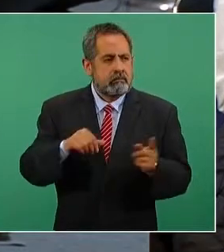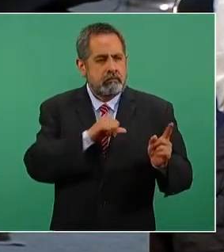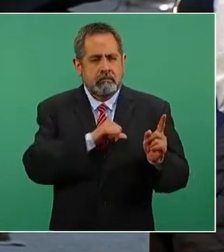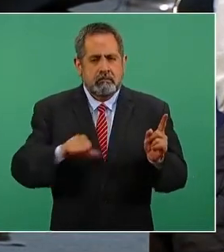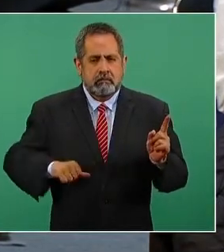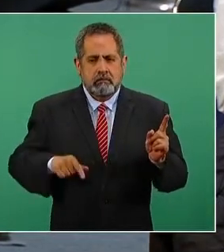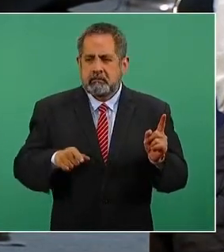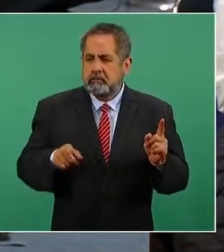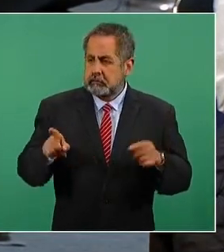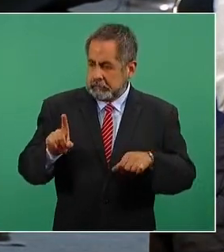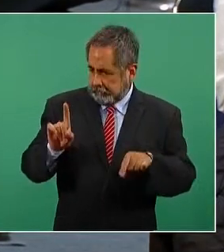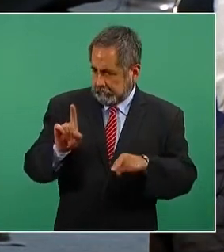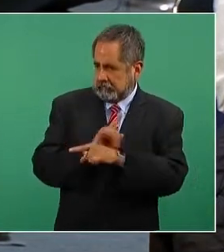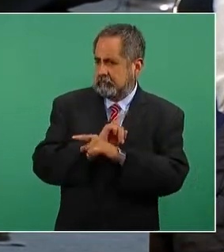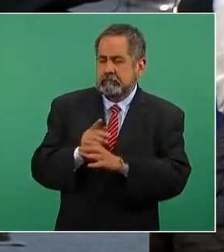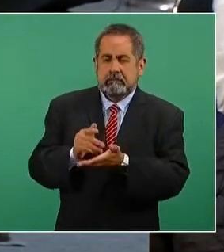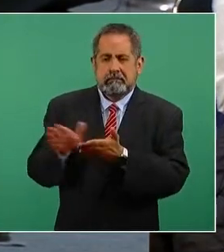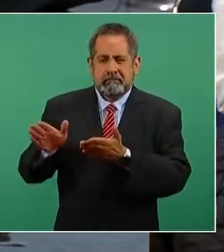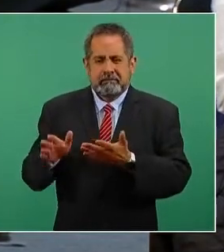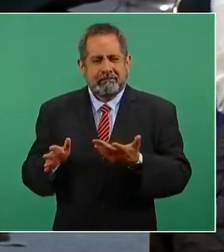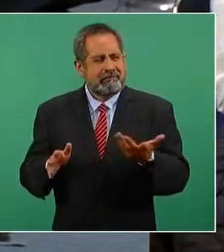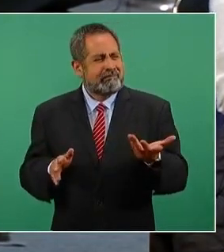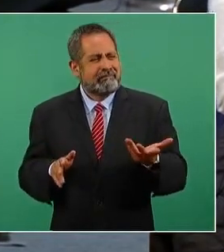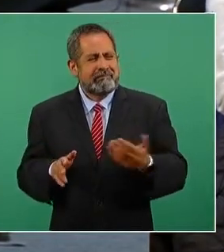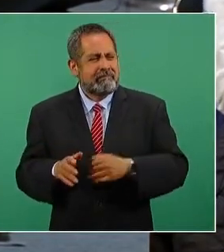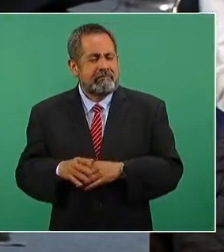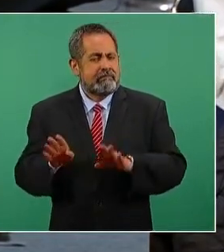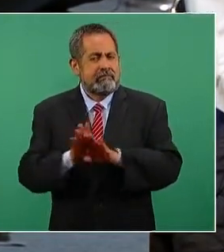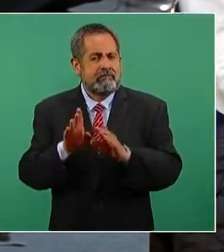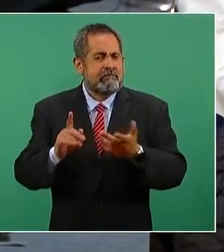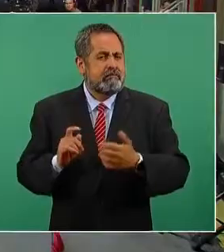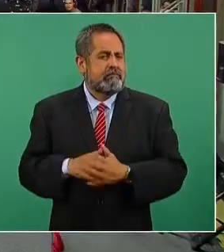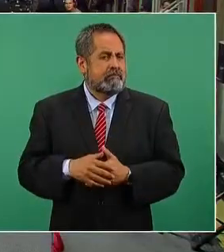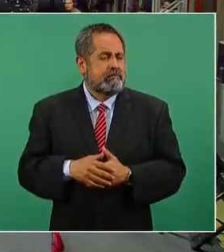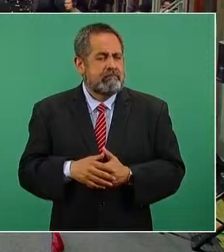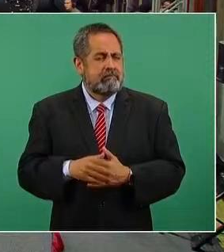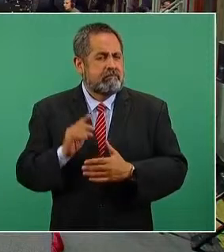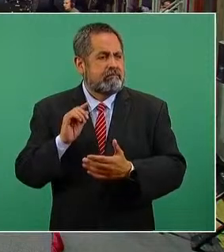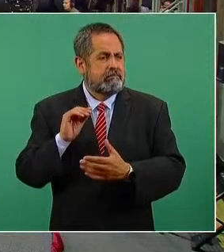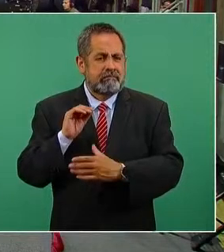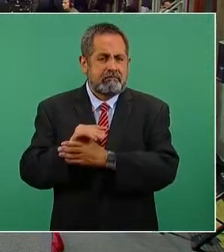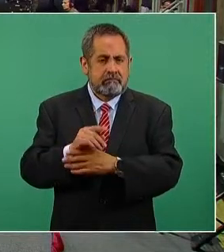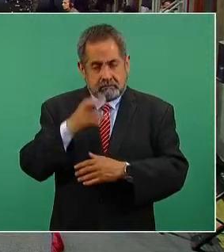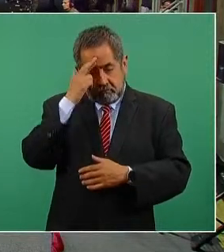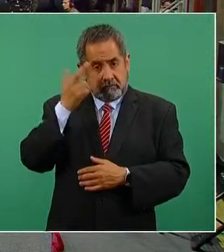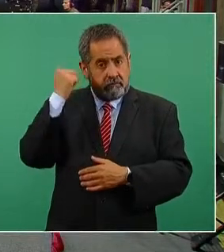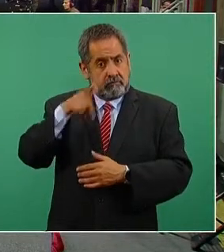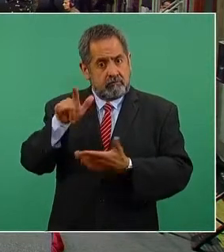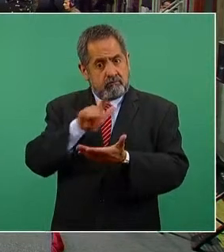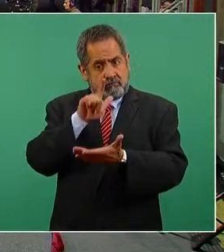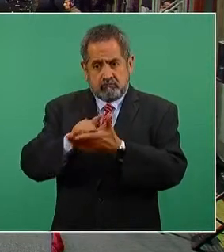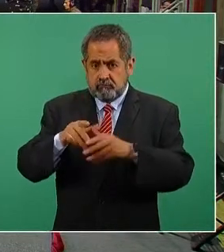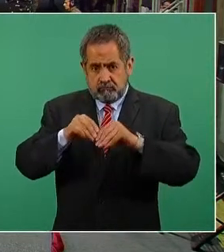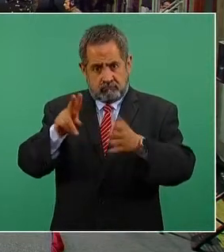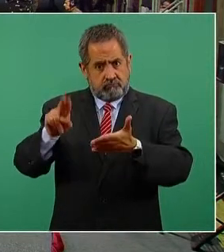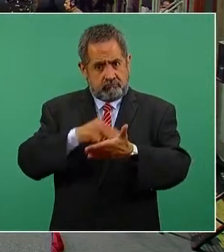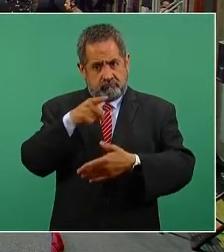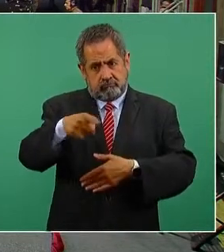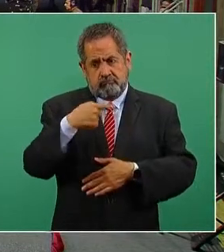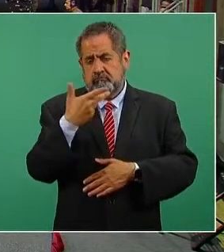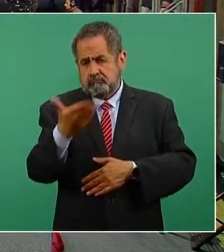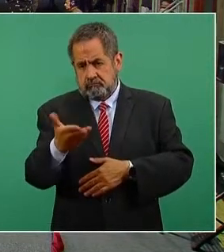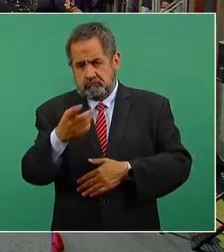ahí de revancha, pasándose pues en, por alto el decreto que usted firmó, donde pues